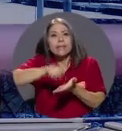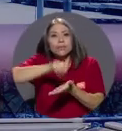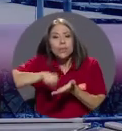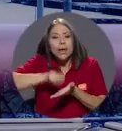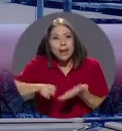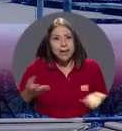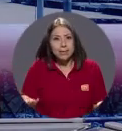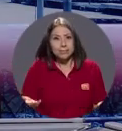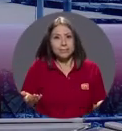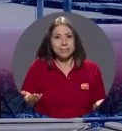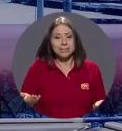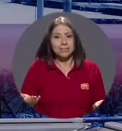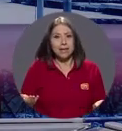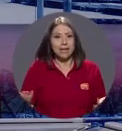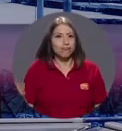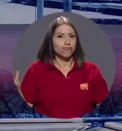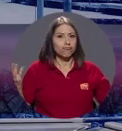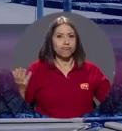seguridad, escuelas,